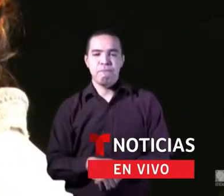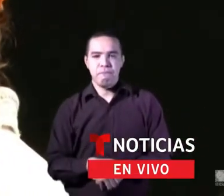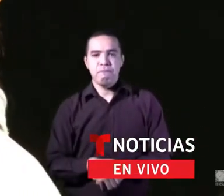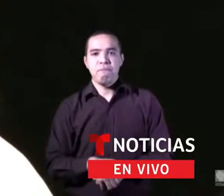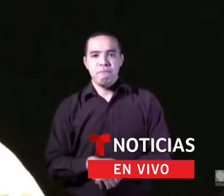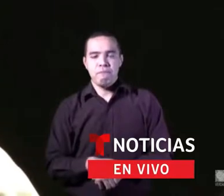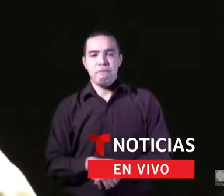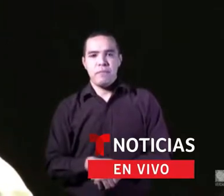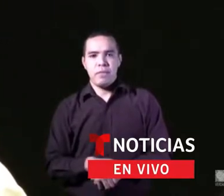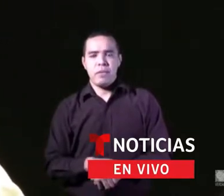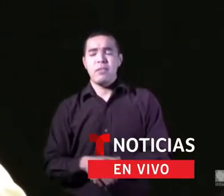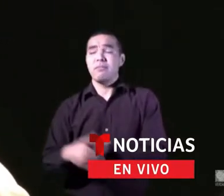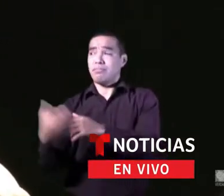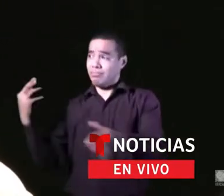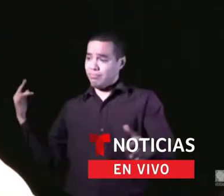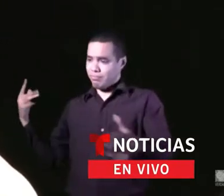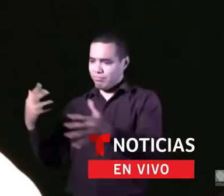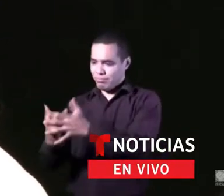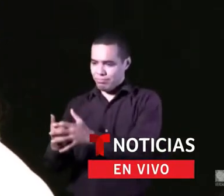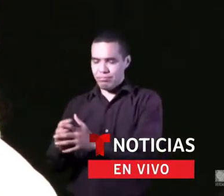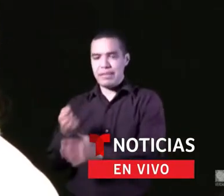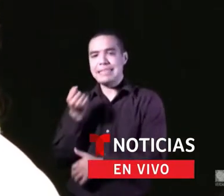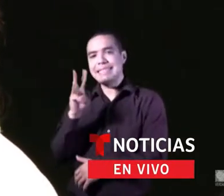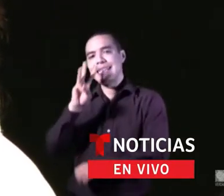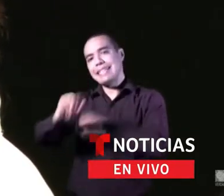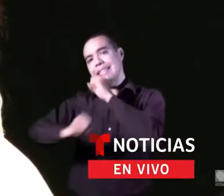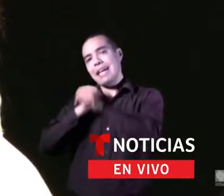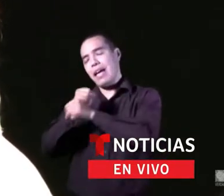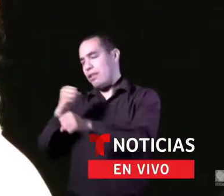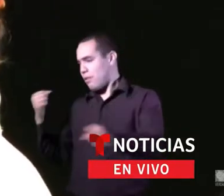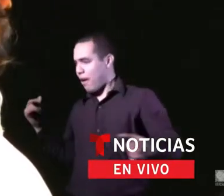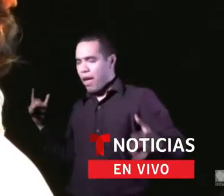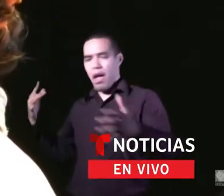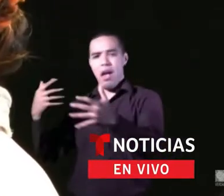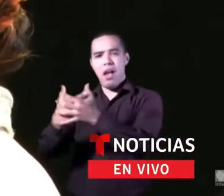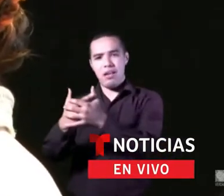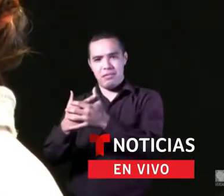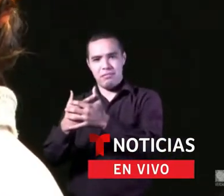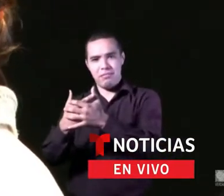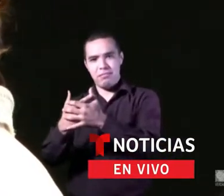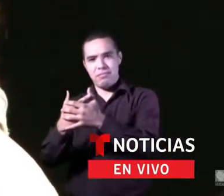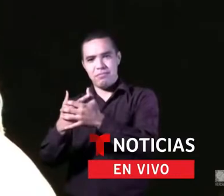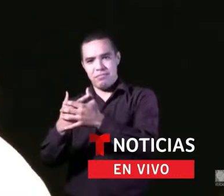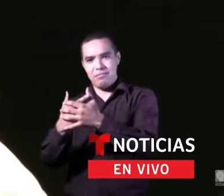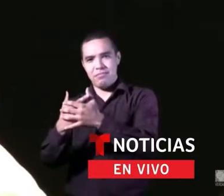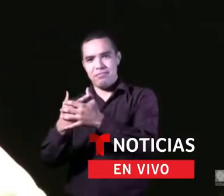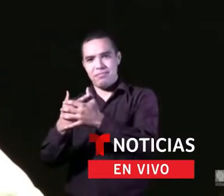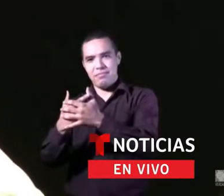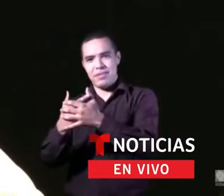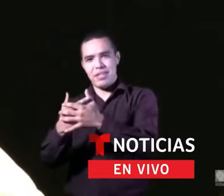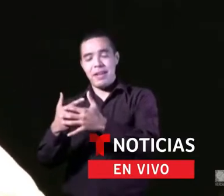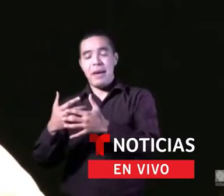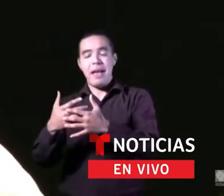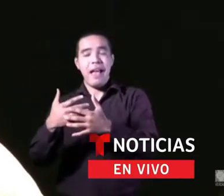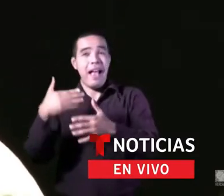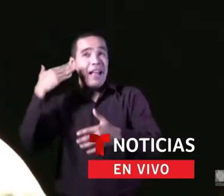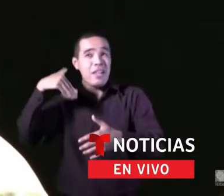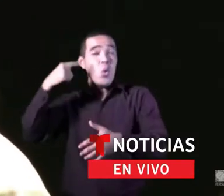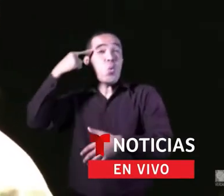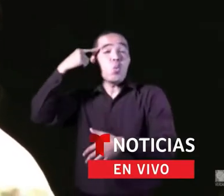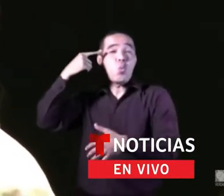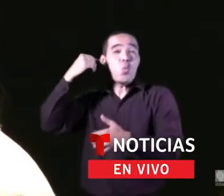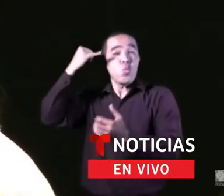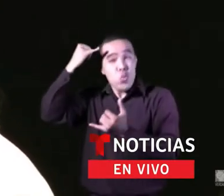han pasado muchos años 13 para ser exacta desde la última vez que estuve en presencia de algún miembro de las farc